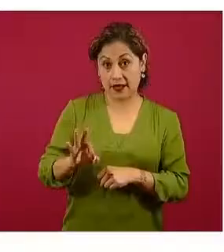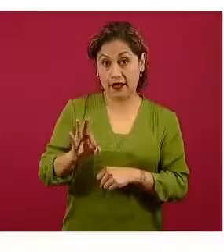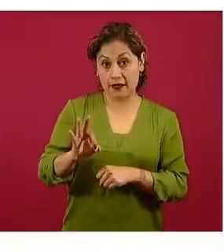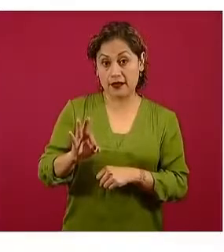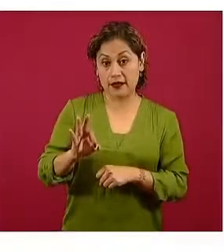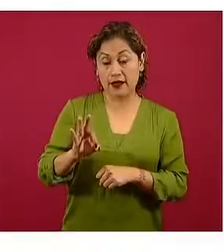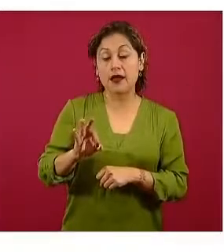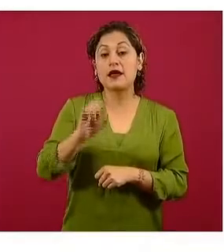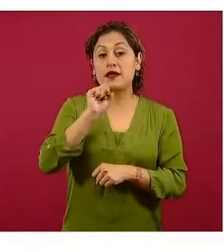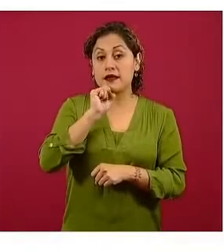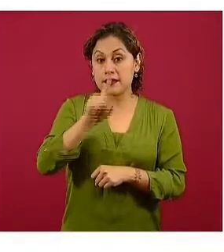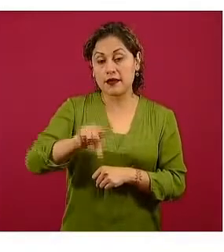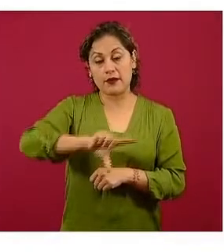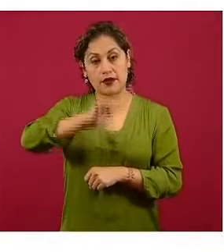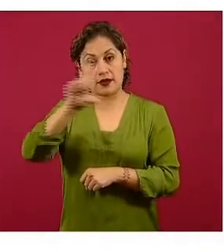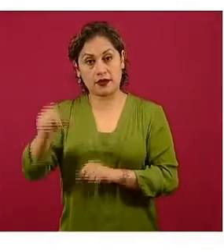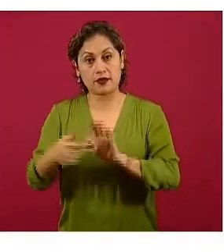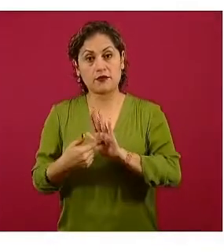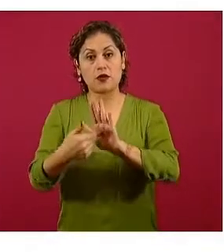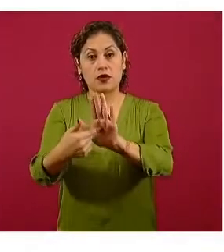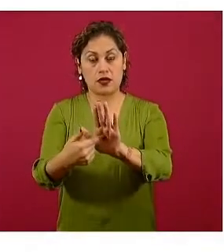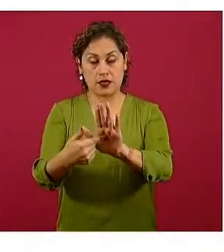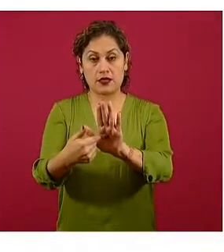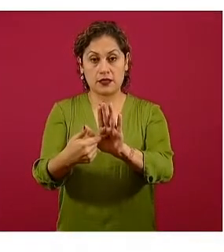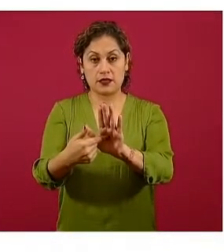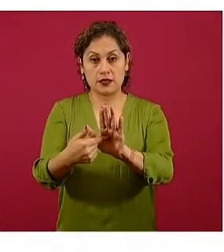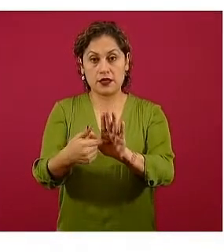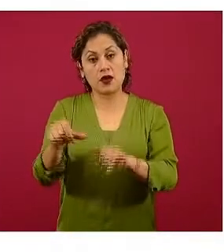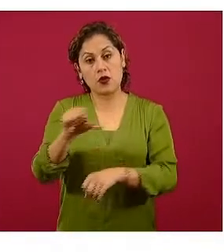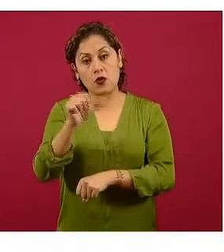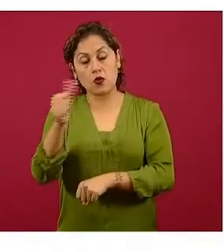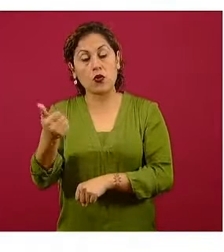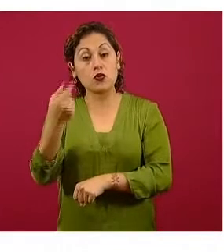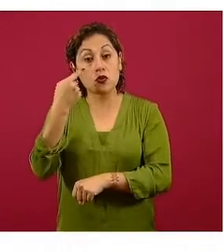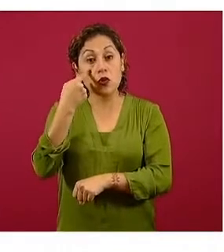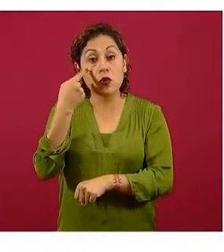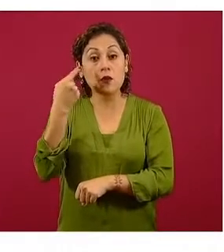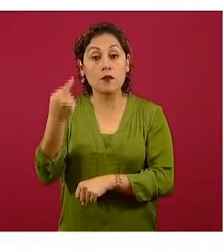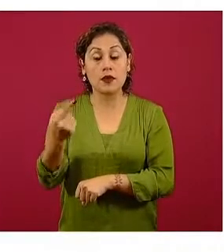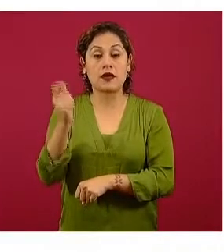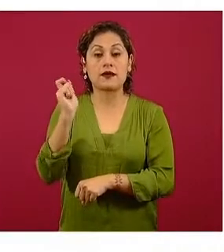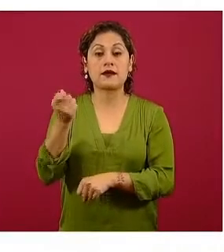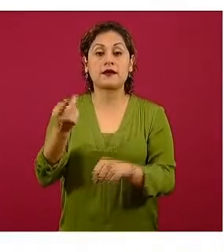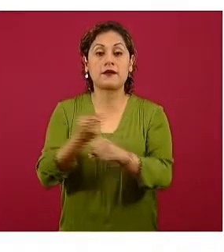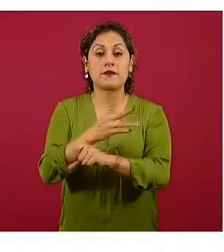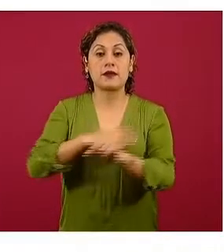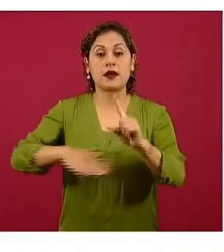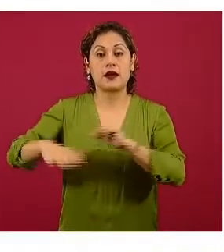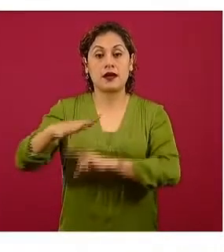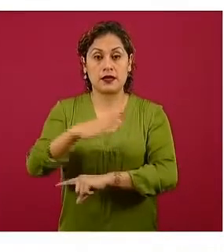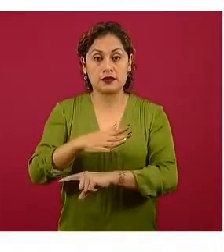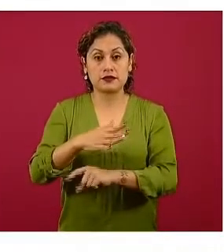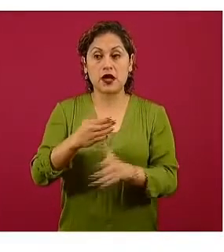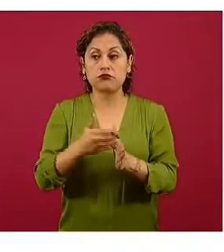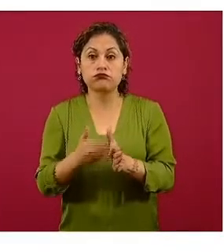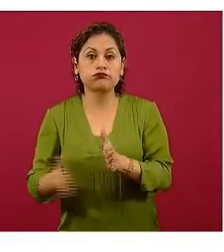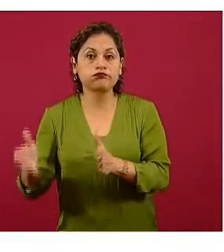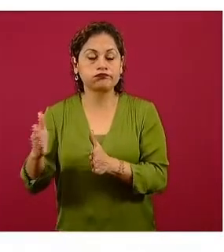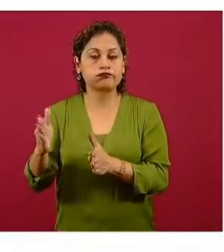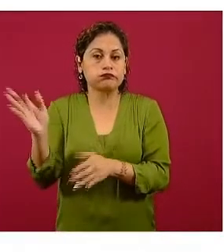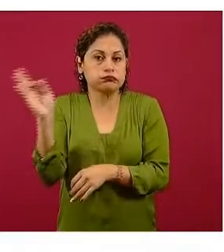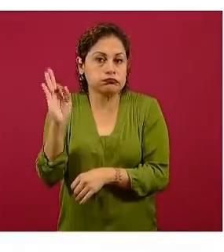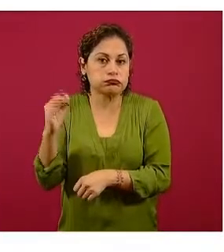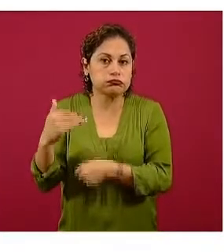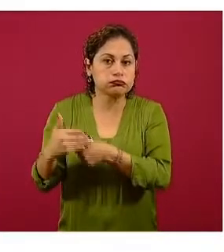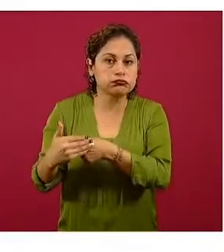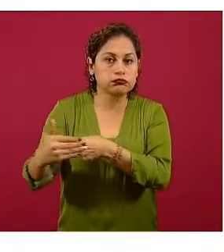ver precisamente el gráfico que nos evidencia el comportamiento y la tendencia. Aquí